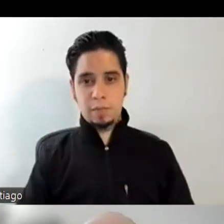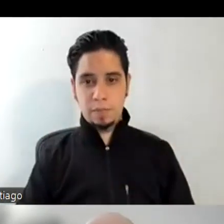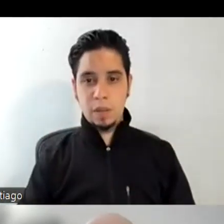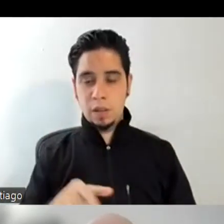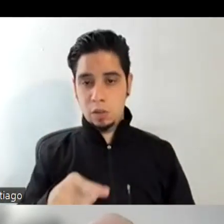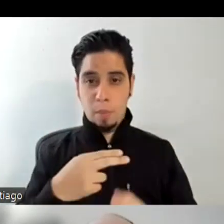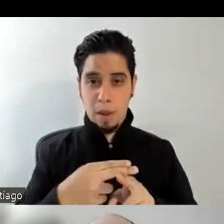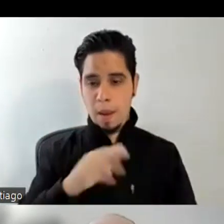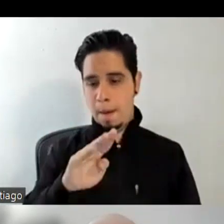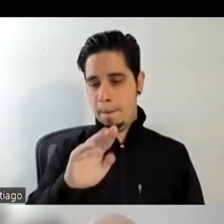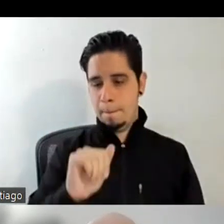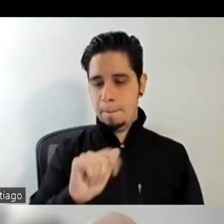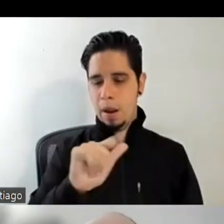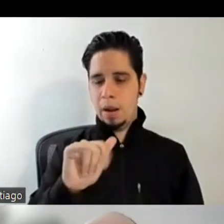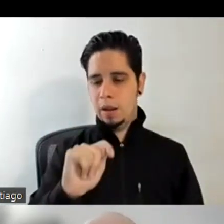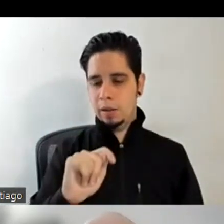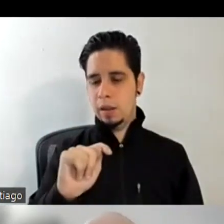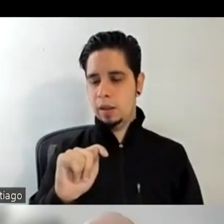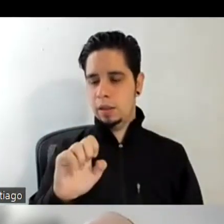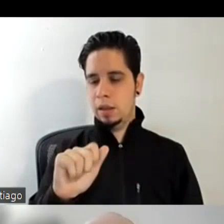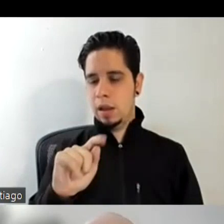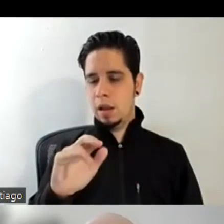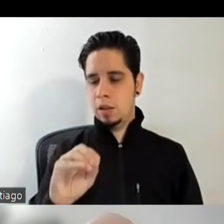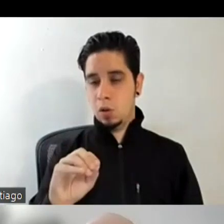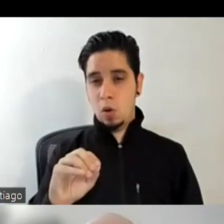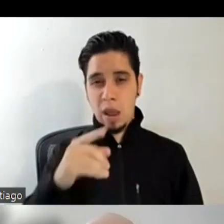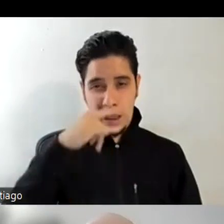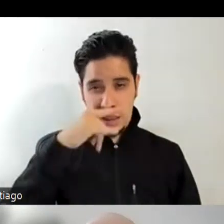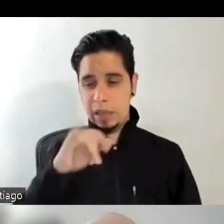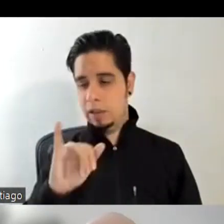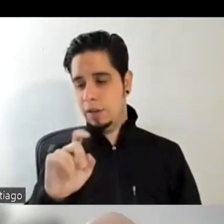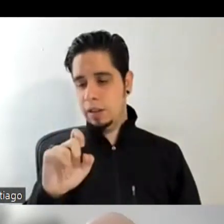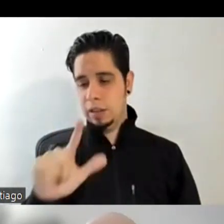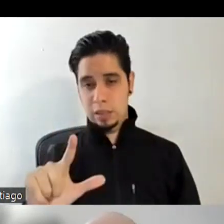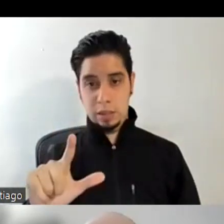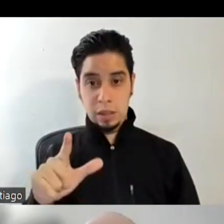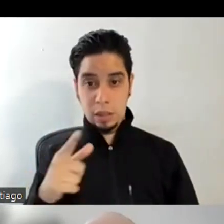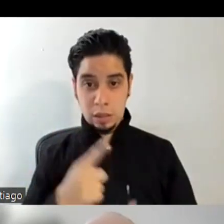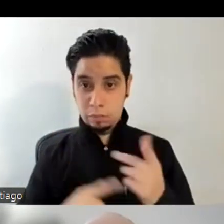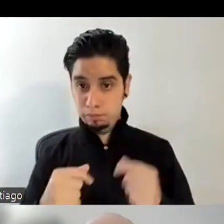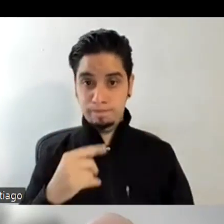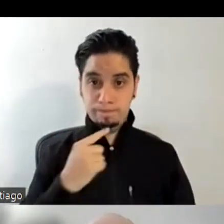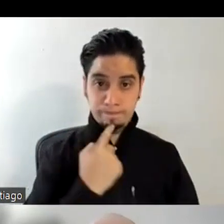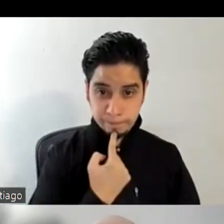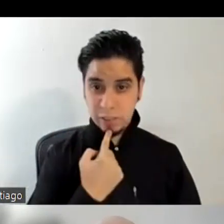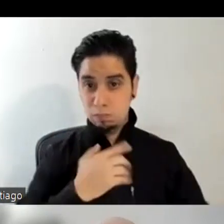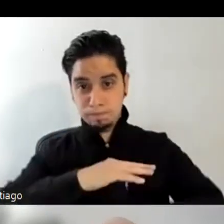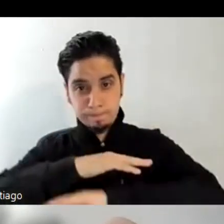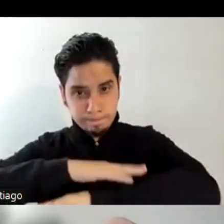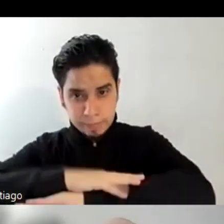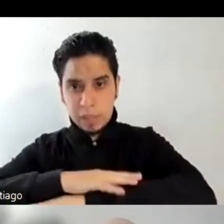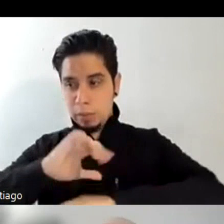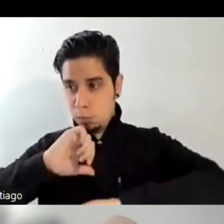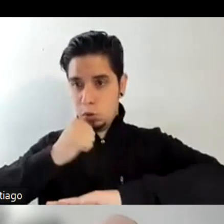Infantil. Okay. Y era una academia siempre muy seria, donde se trabajaba mucho la disciplina y hacían unos montajes con estudiantes, con niños,